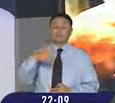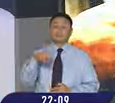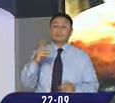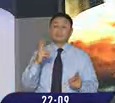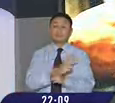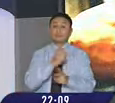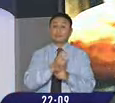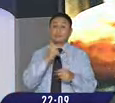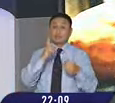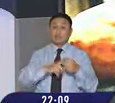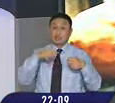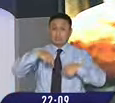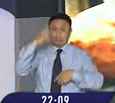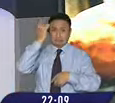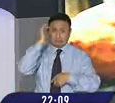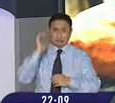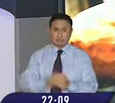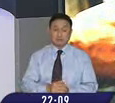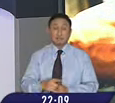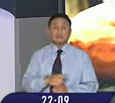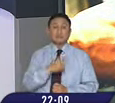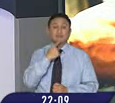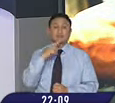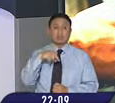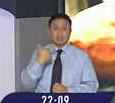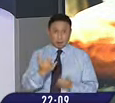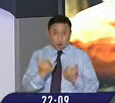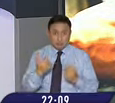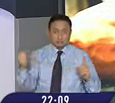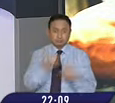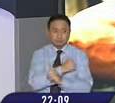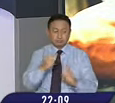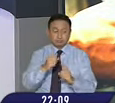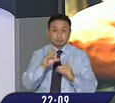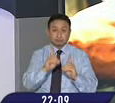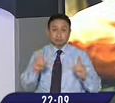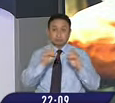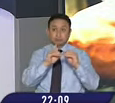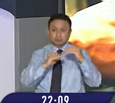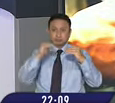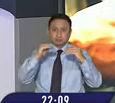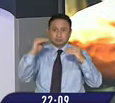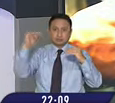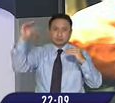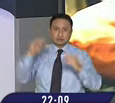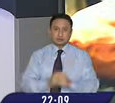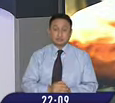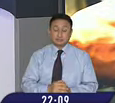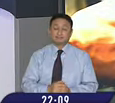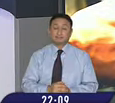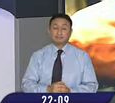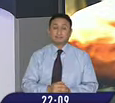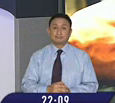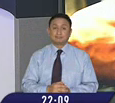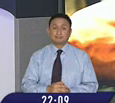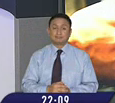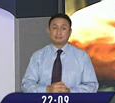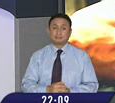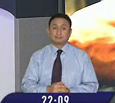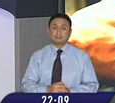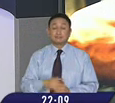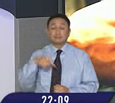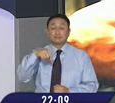los capitalinos preocupados. Aseguran que los niveles de violencia, delincuencia y criminalidad son cada vez más frecuentes.